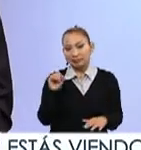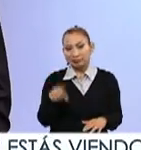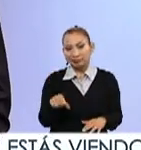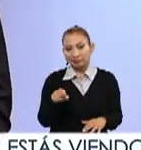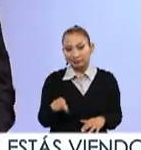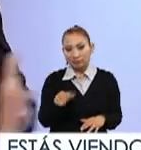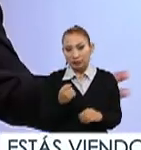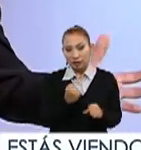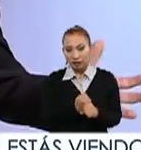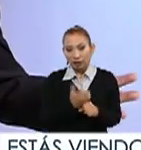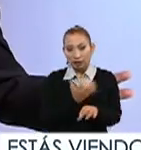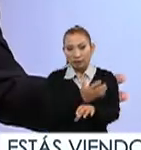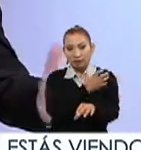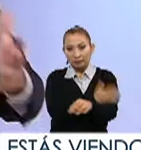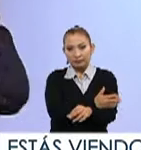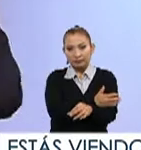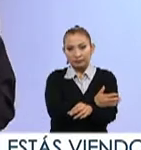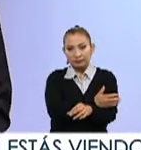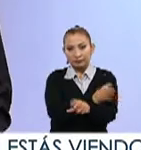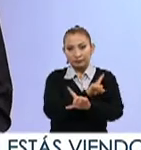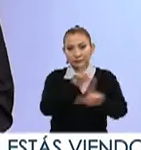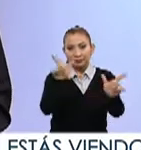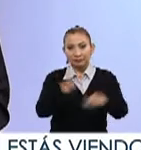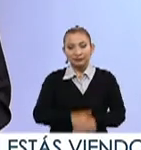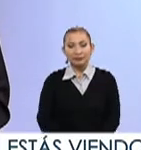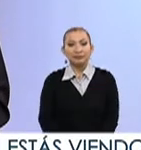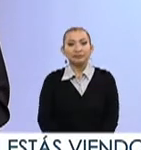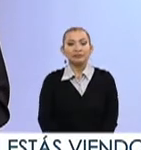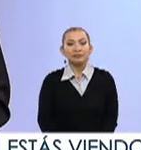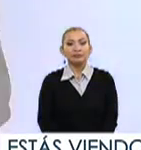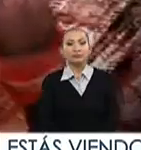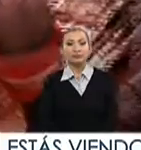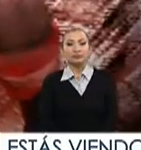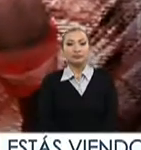precisamente hace un año. Acompáñenos, estamos listos.